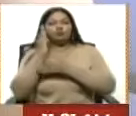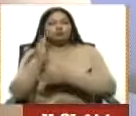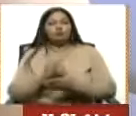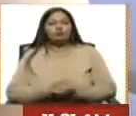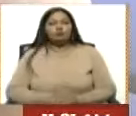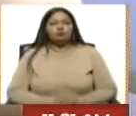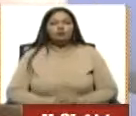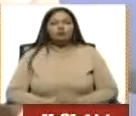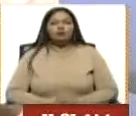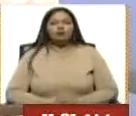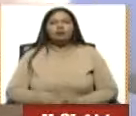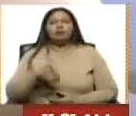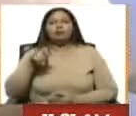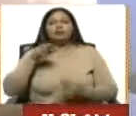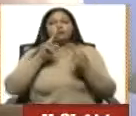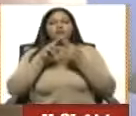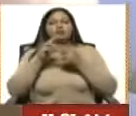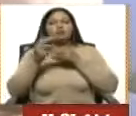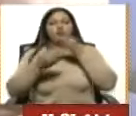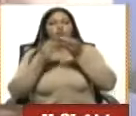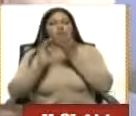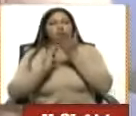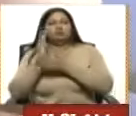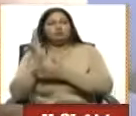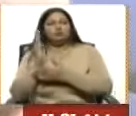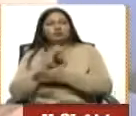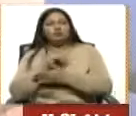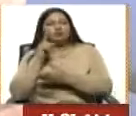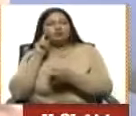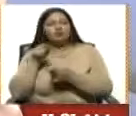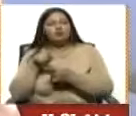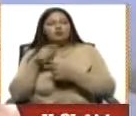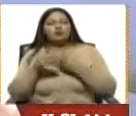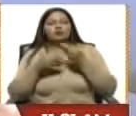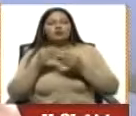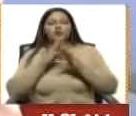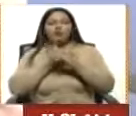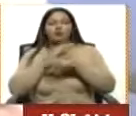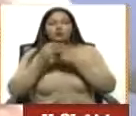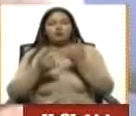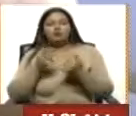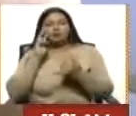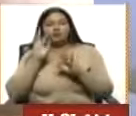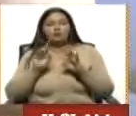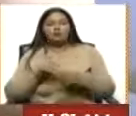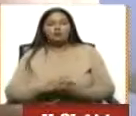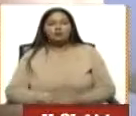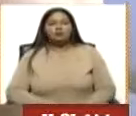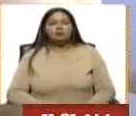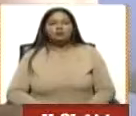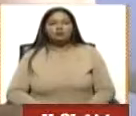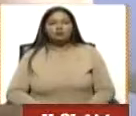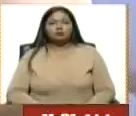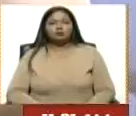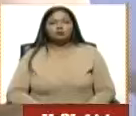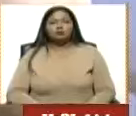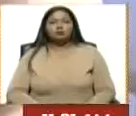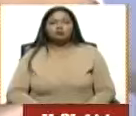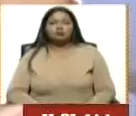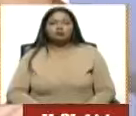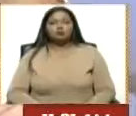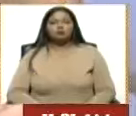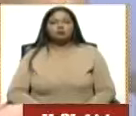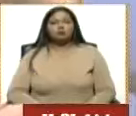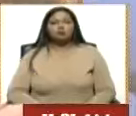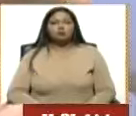que conocerlo, aprenderlo, cómo funciona. ¿Por qué? Porque pudiésemos caer en el juego de él. Es decir, el algoritmo del 2017, por ejemplo, cuando